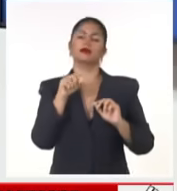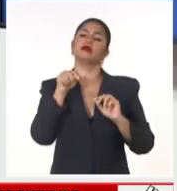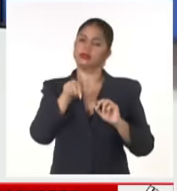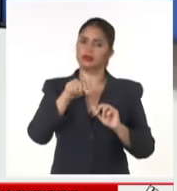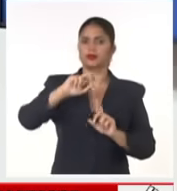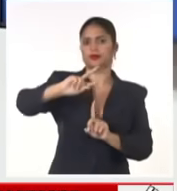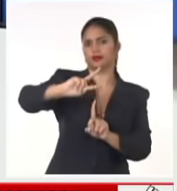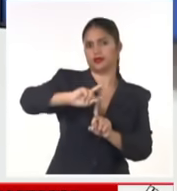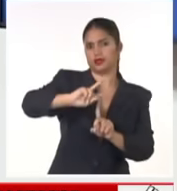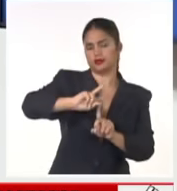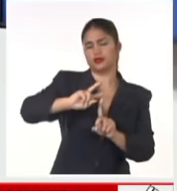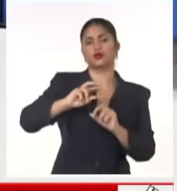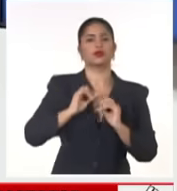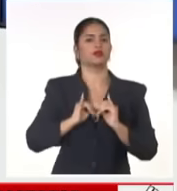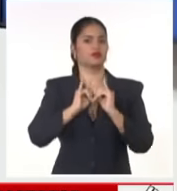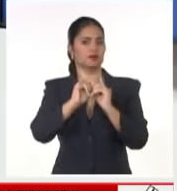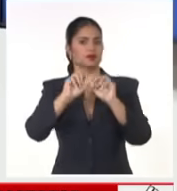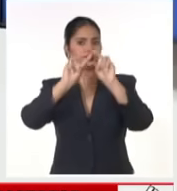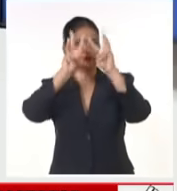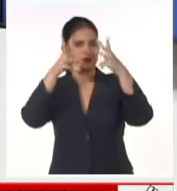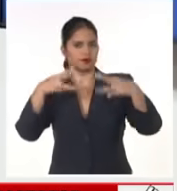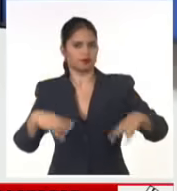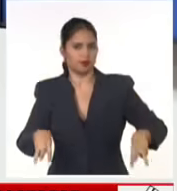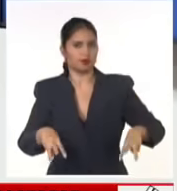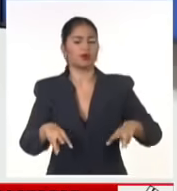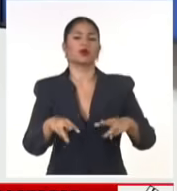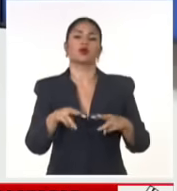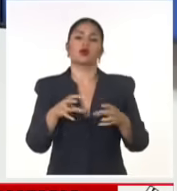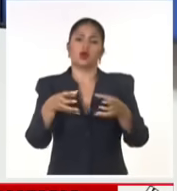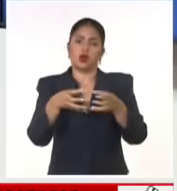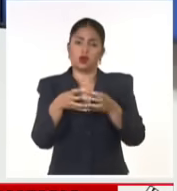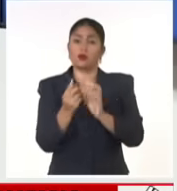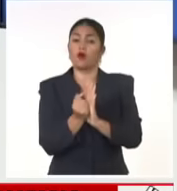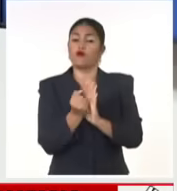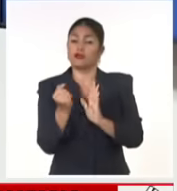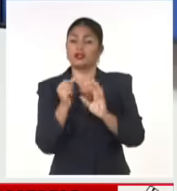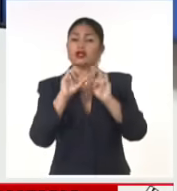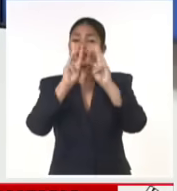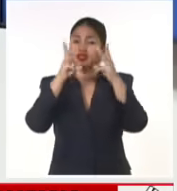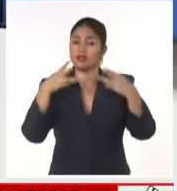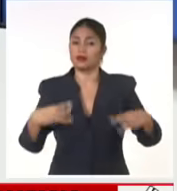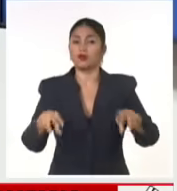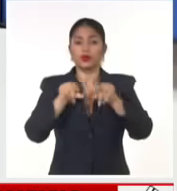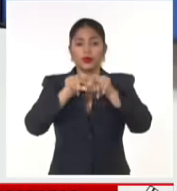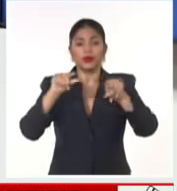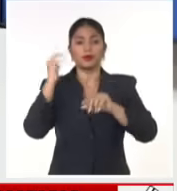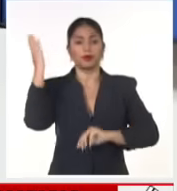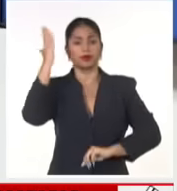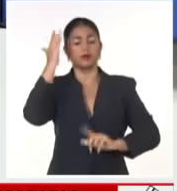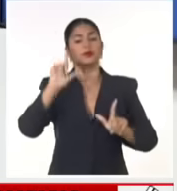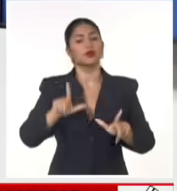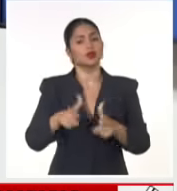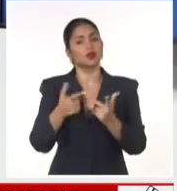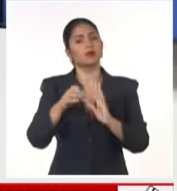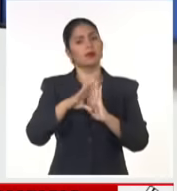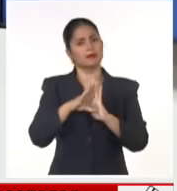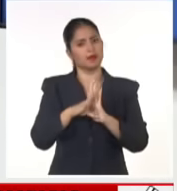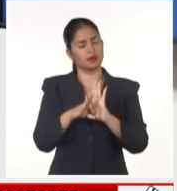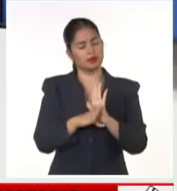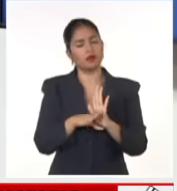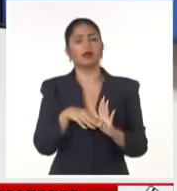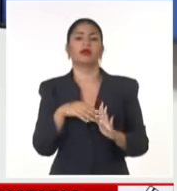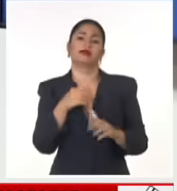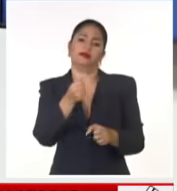comunicación nacionales, provinciales, municipales, los perfiles oficiales de las redes sociales y cumplir disciplinadamente con las indicaciones